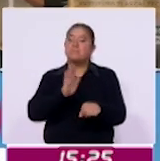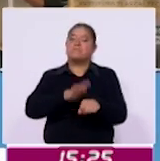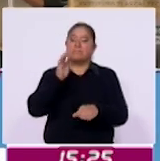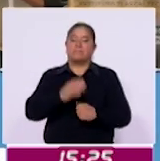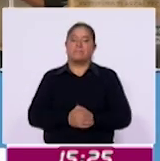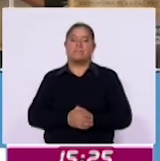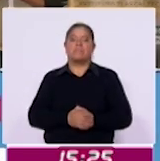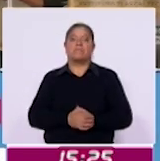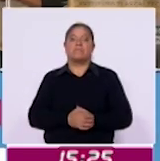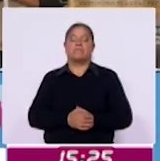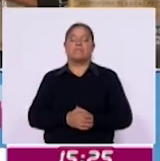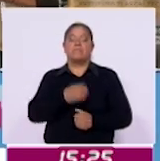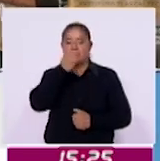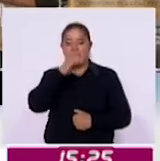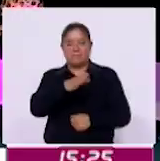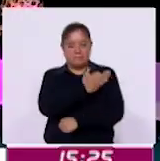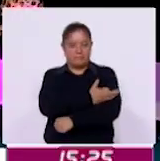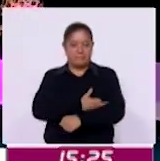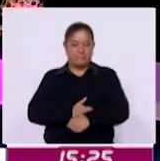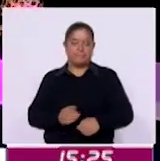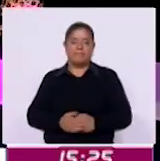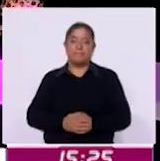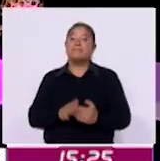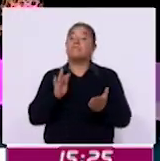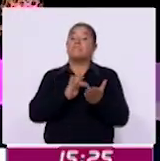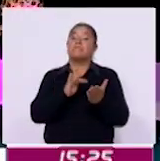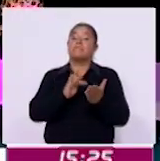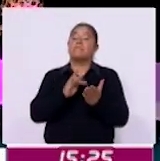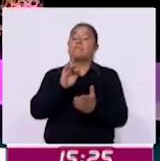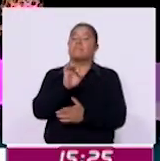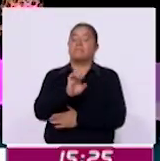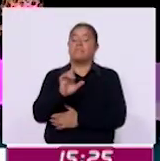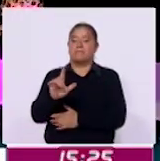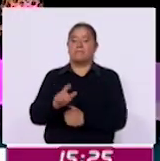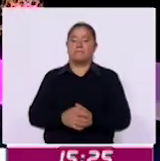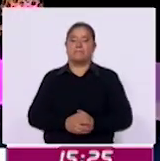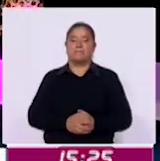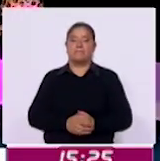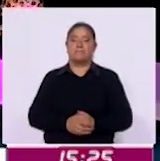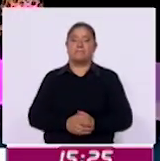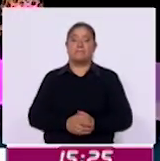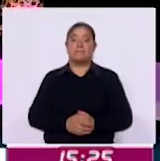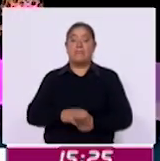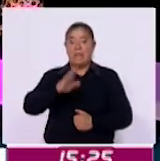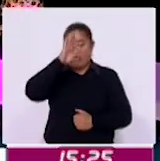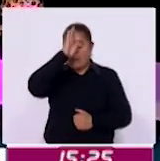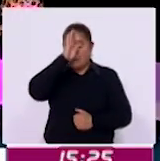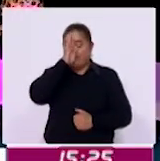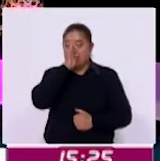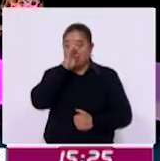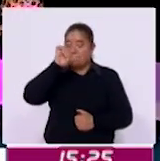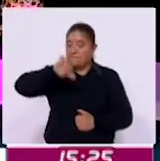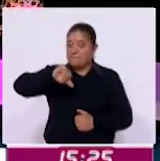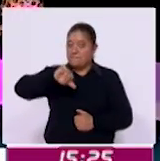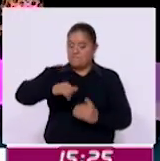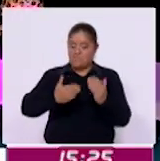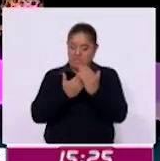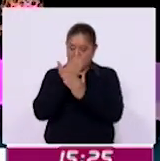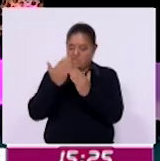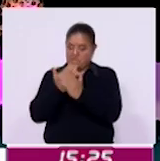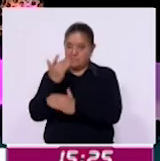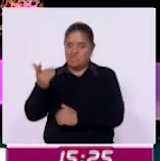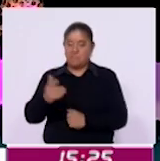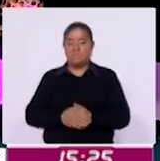tengan excelente tarde. Muchas gracias, Edith. Y bien, pues este mediodía también la mandataria estatal, Lorena